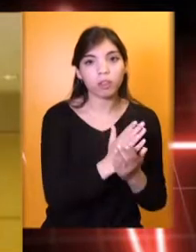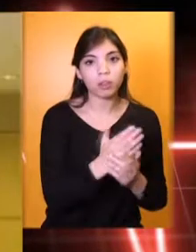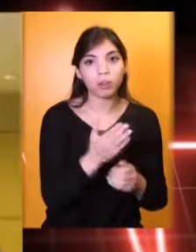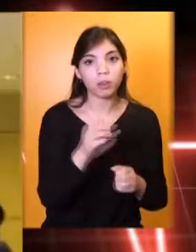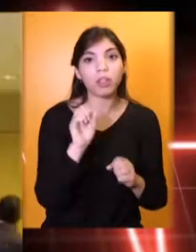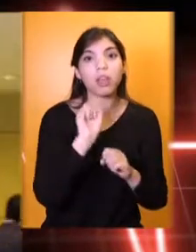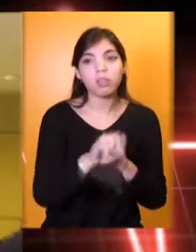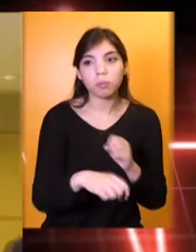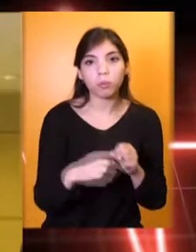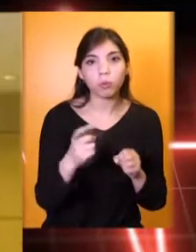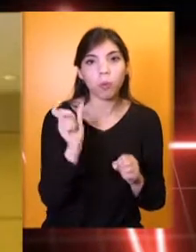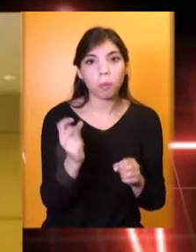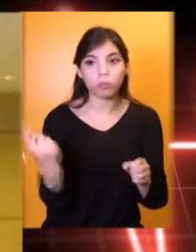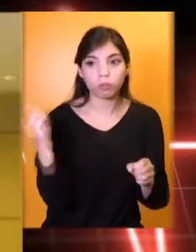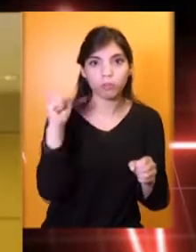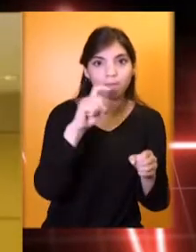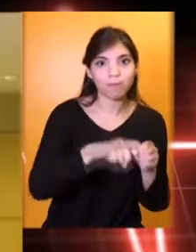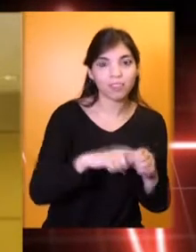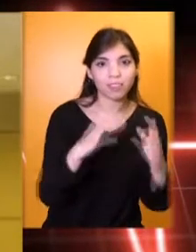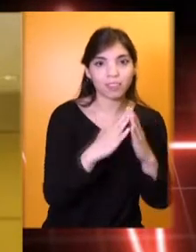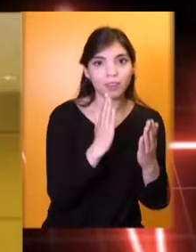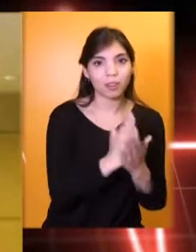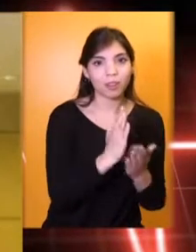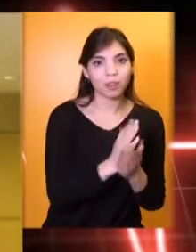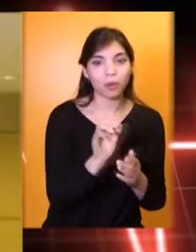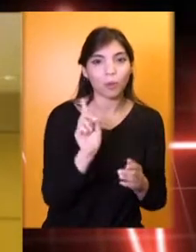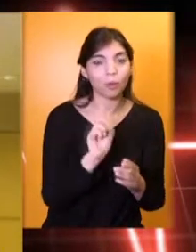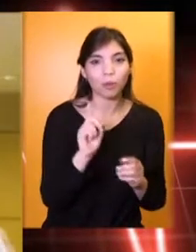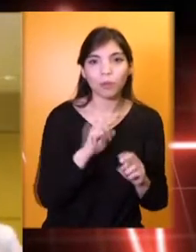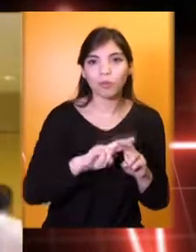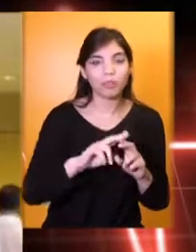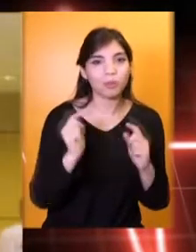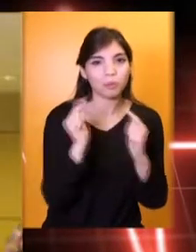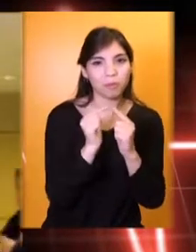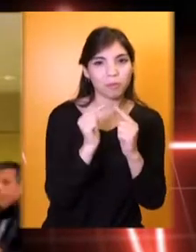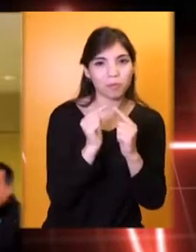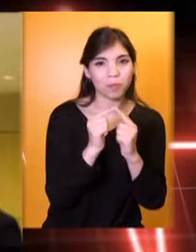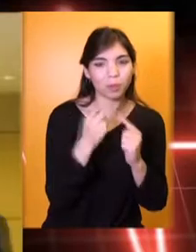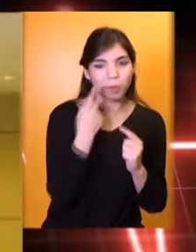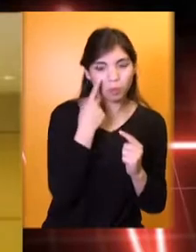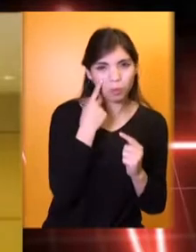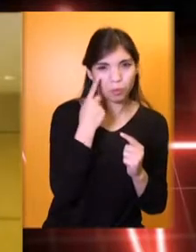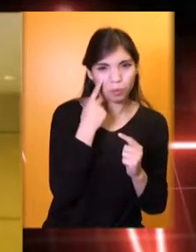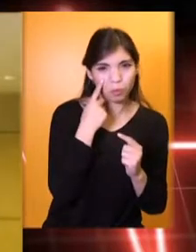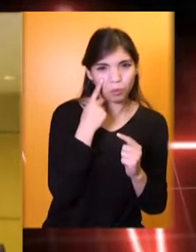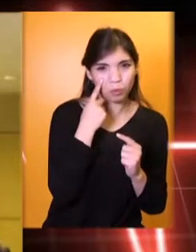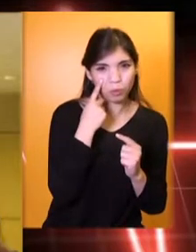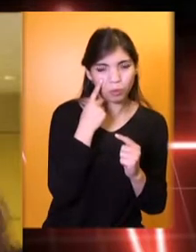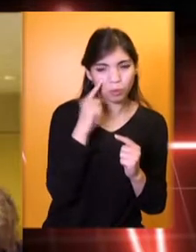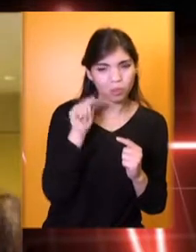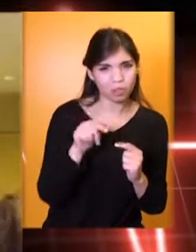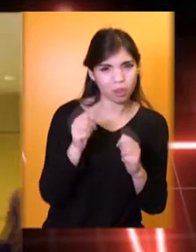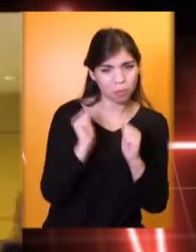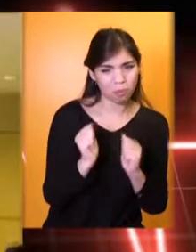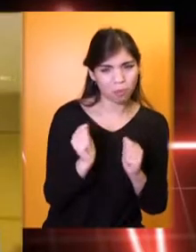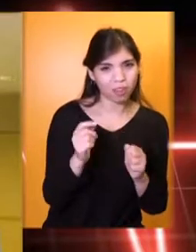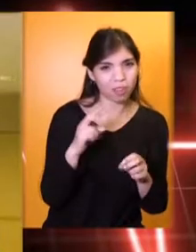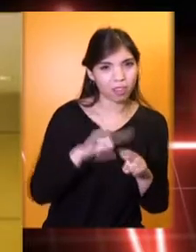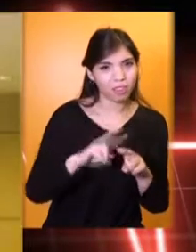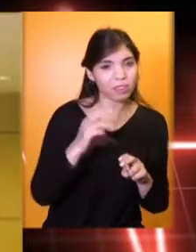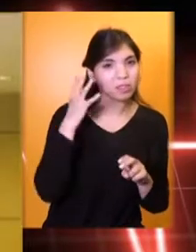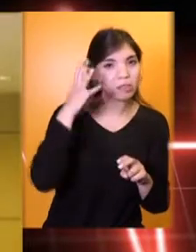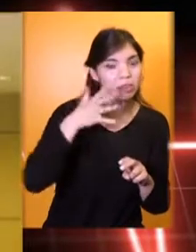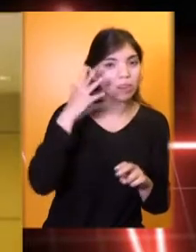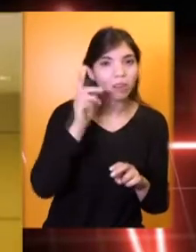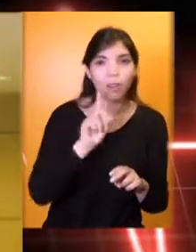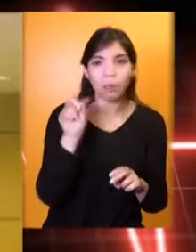el acceso a esta persona sin contar con información que determinara que contaba con elementos suficientes para permitir el acceso a los colegios. Mi rol ha